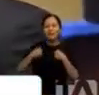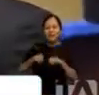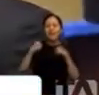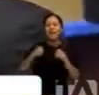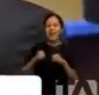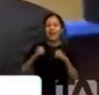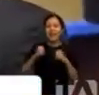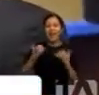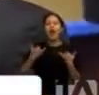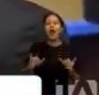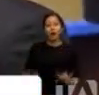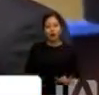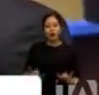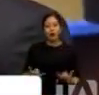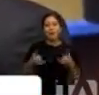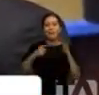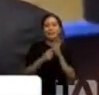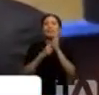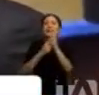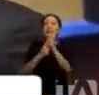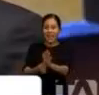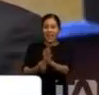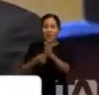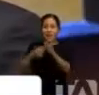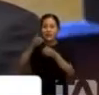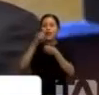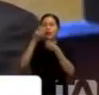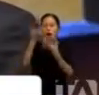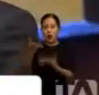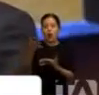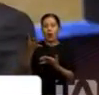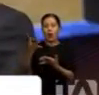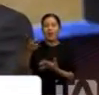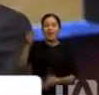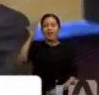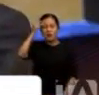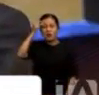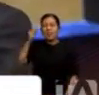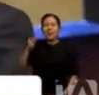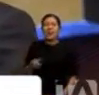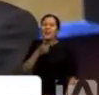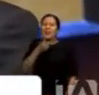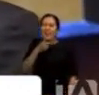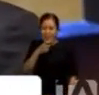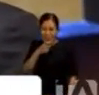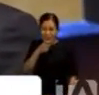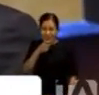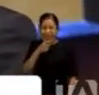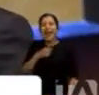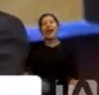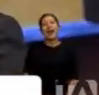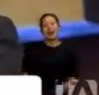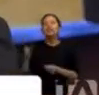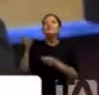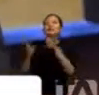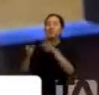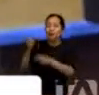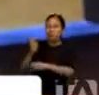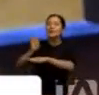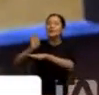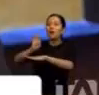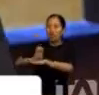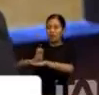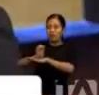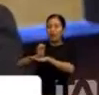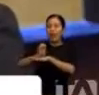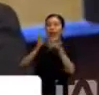cuenta a quien realmente tiene el poder, nuestros ciudadanos. Los ciudadanos son los únicos testigos de cada una de nuestras